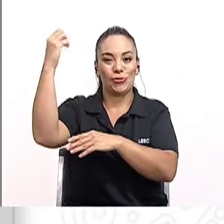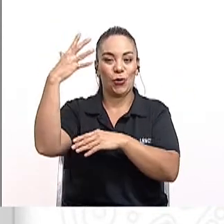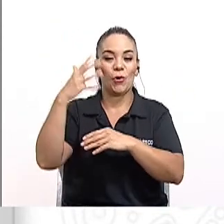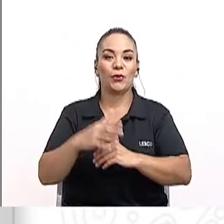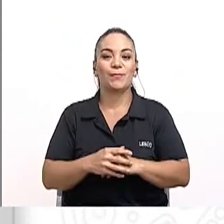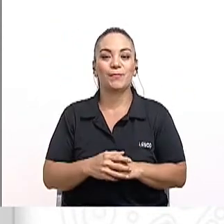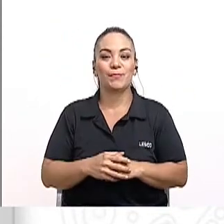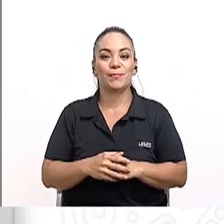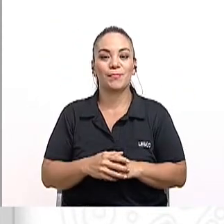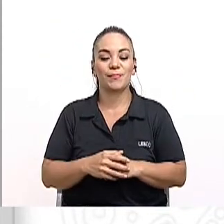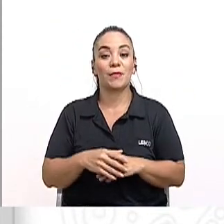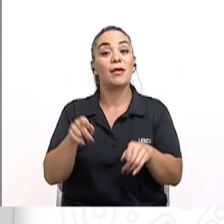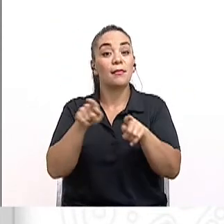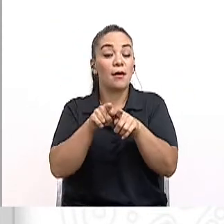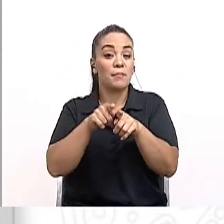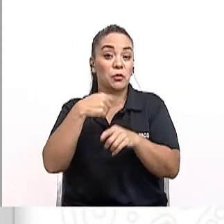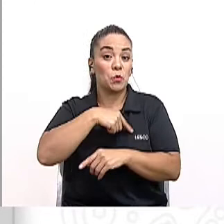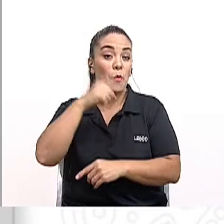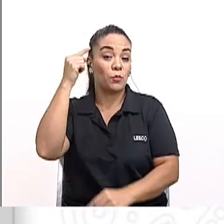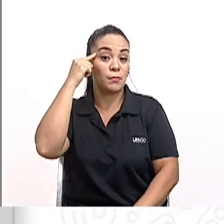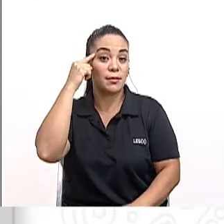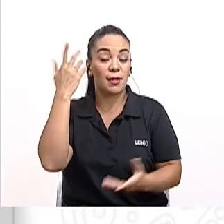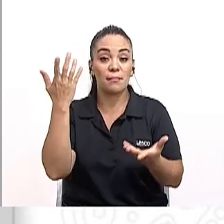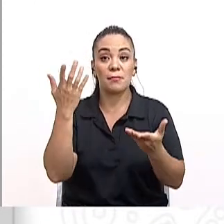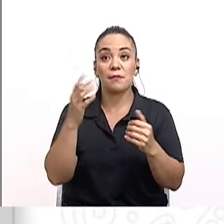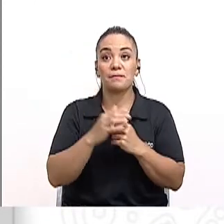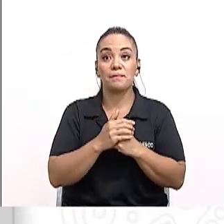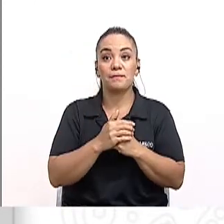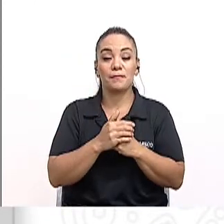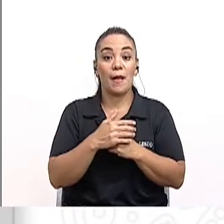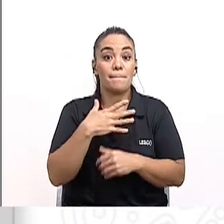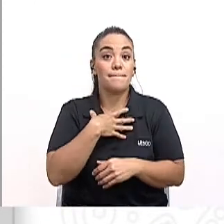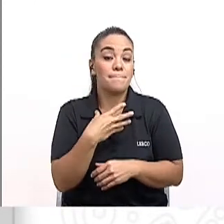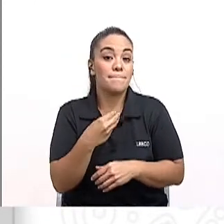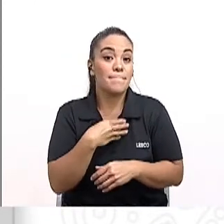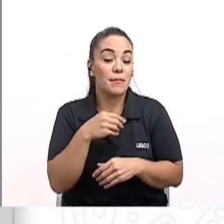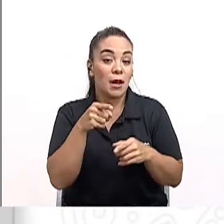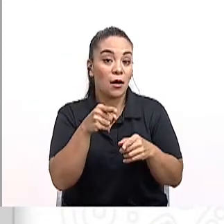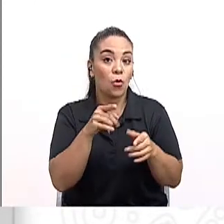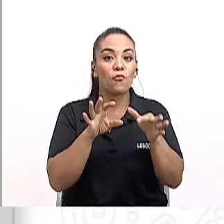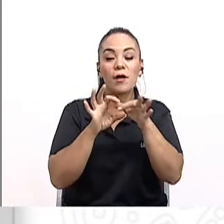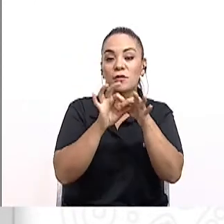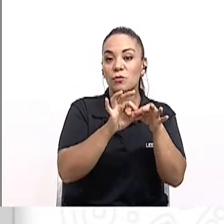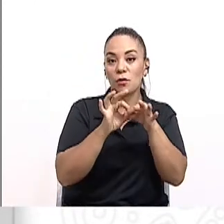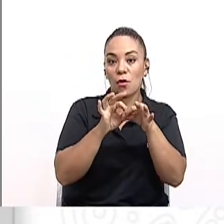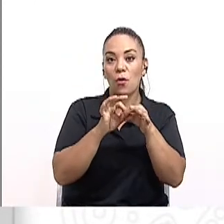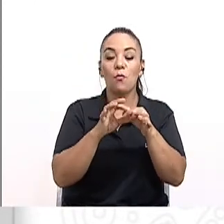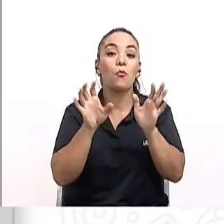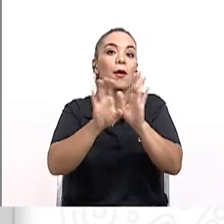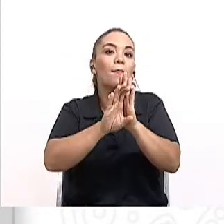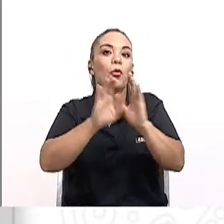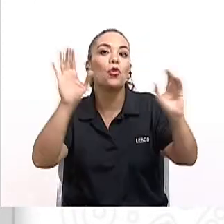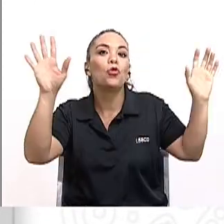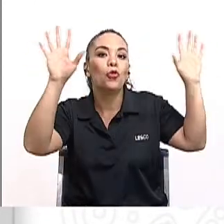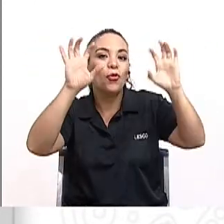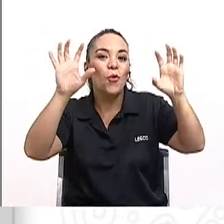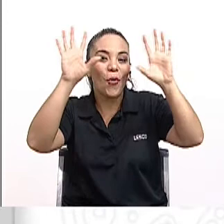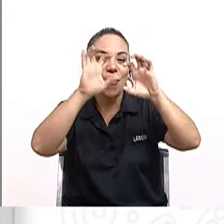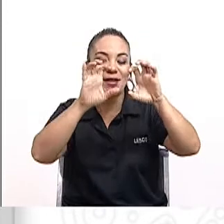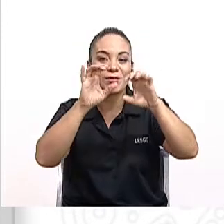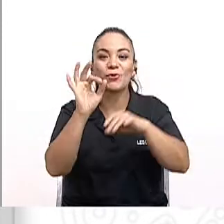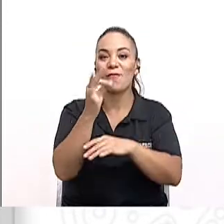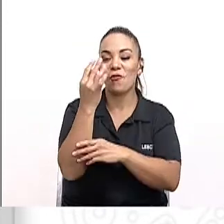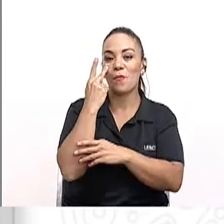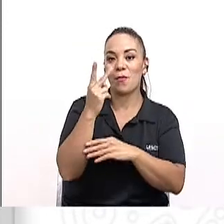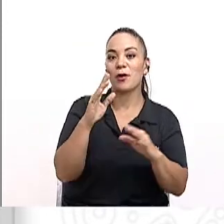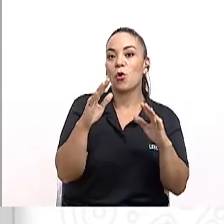podríamos pensar que las superficies blancas estarían relacionadas, por ejemplo, con las nubes. Entonces es una forma de ver